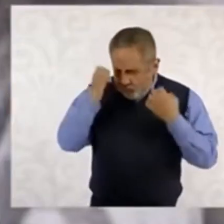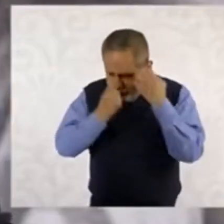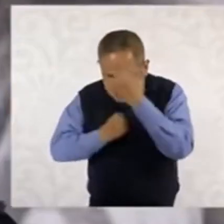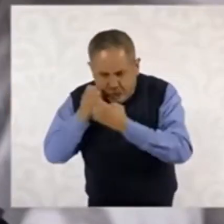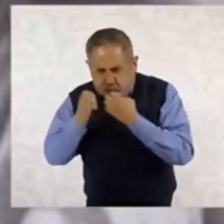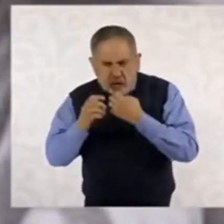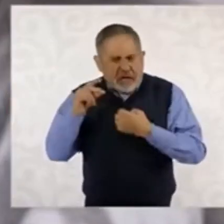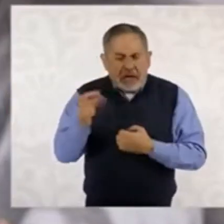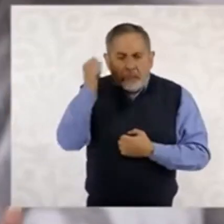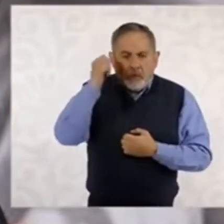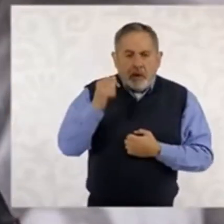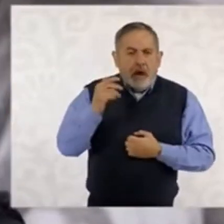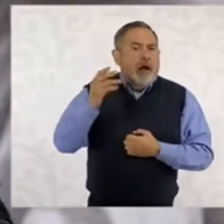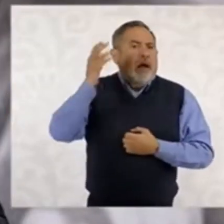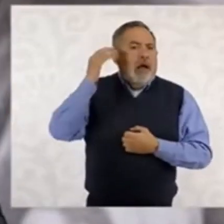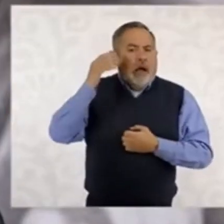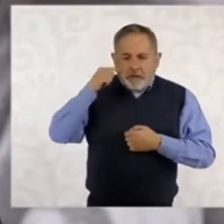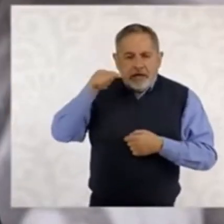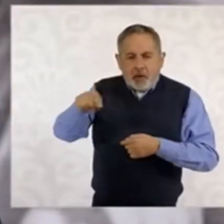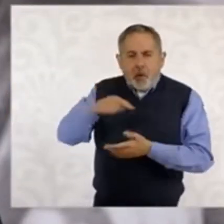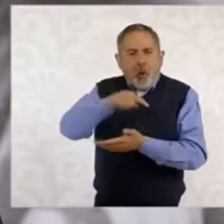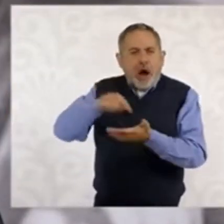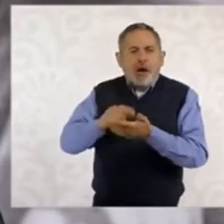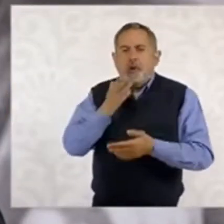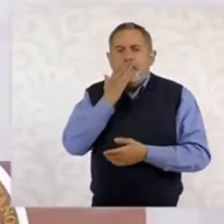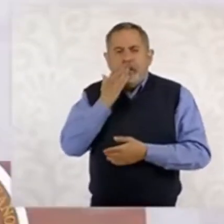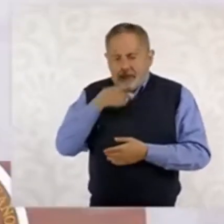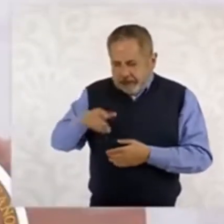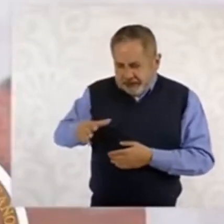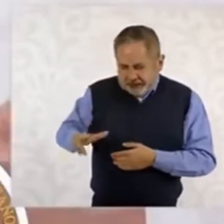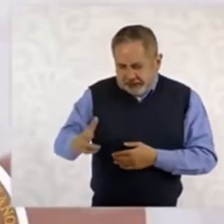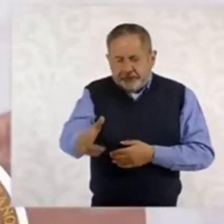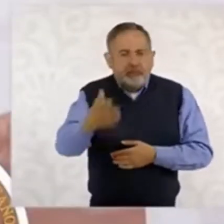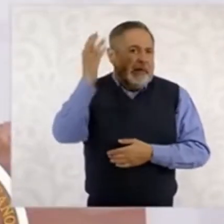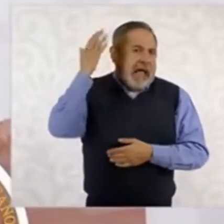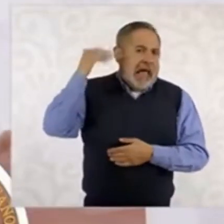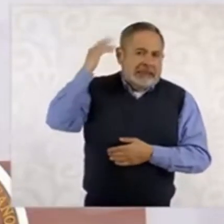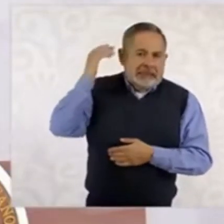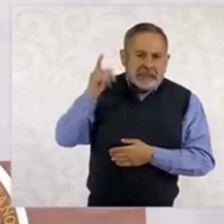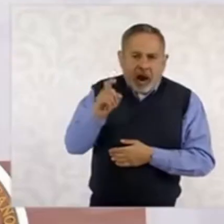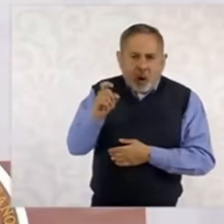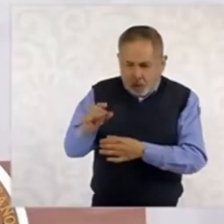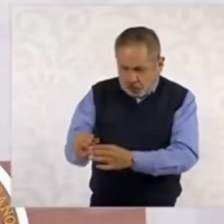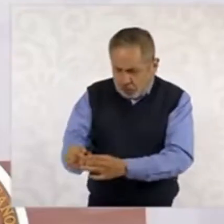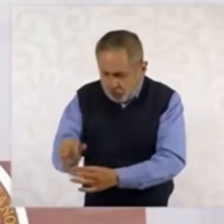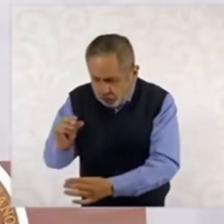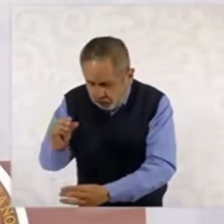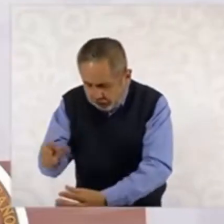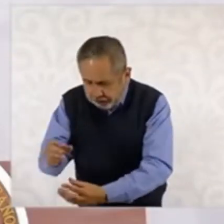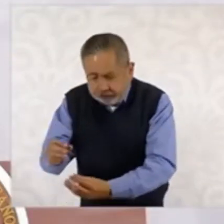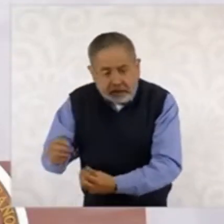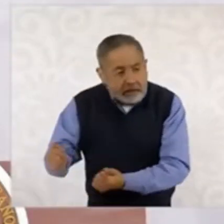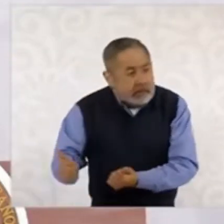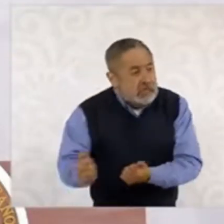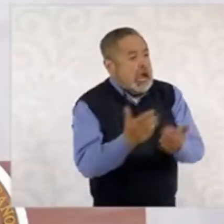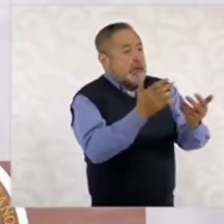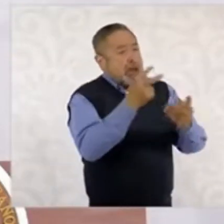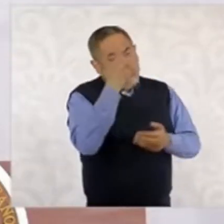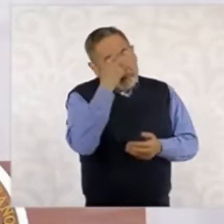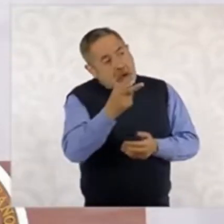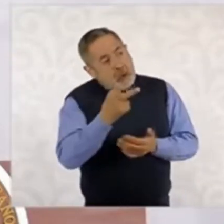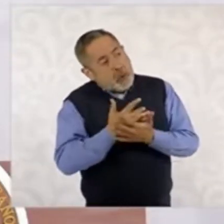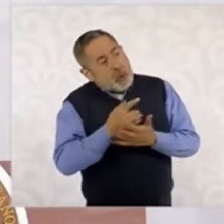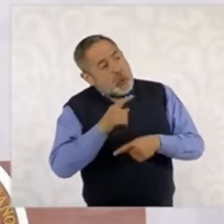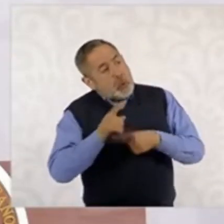Actualmente las muestras se toman en sitio y se envían a Ciudad de México. Con ello ya vamos a tener la infraestructura suficiente para poder actuar